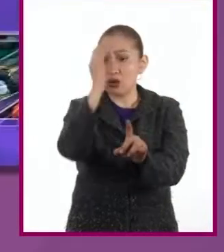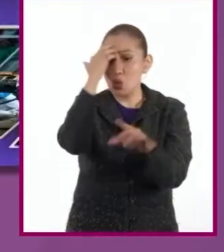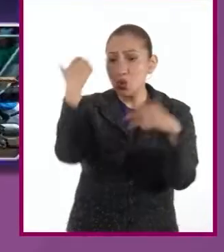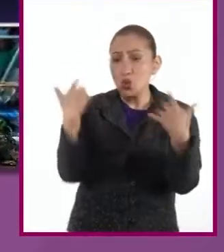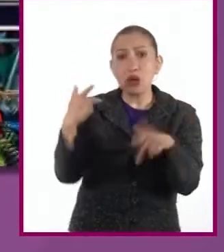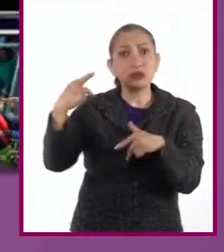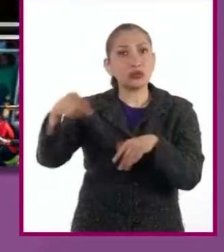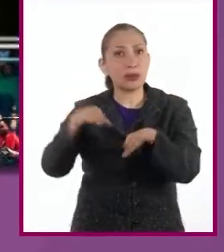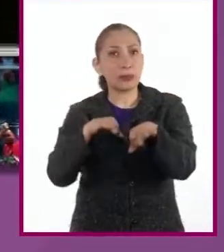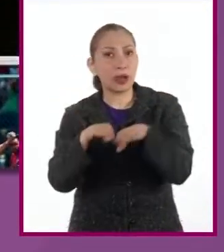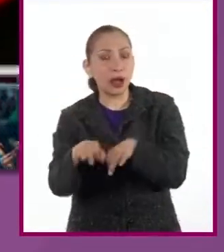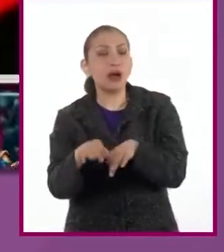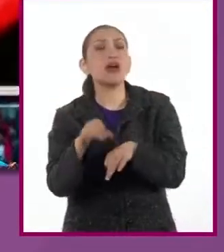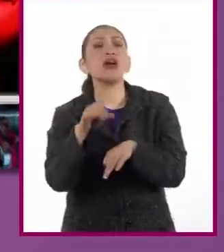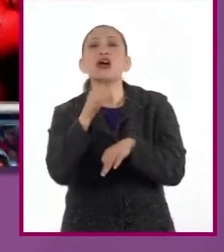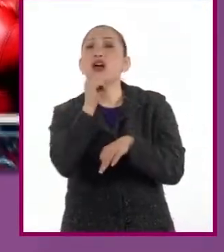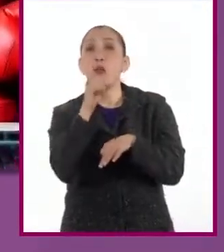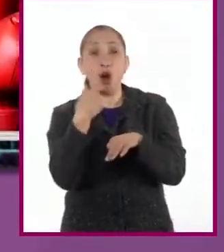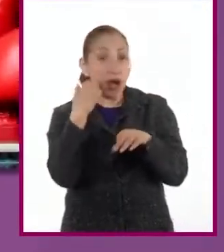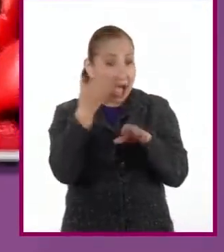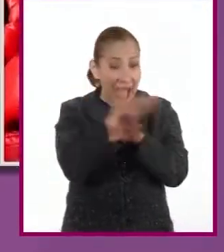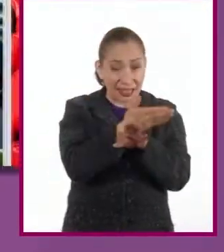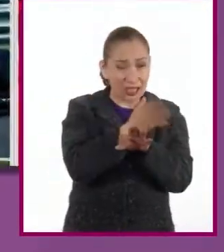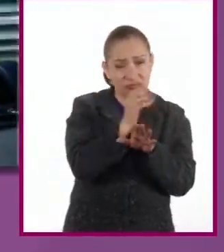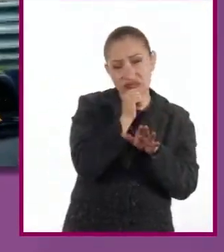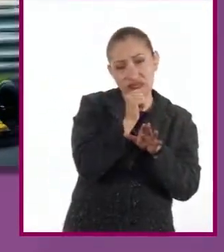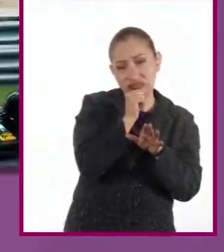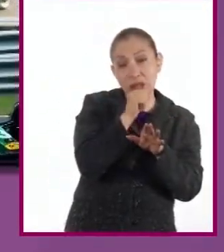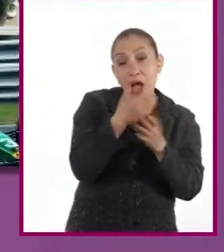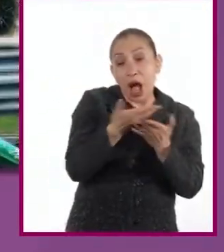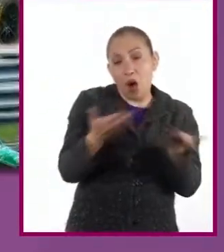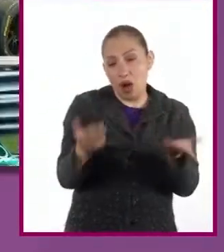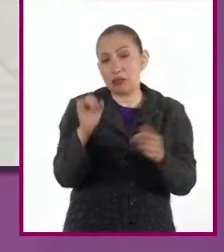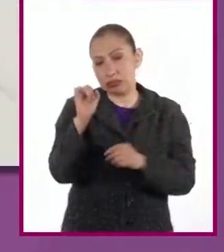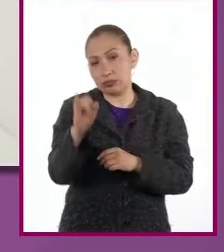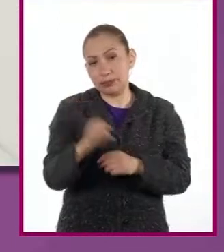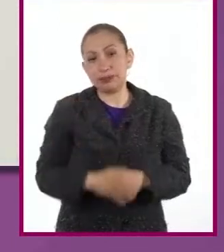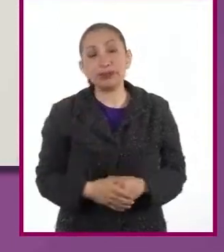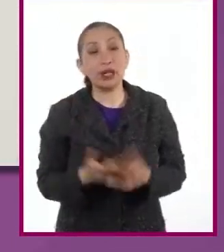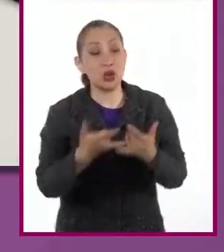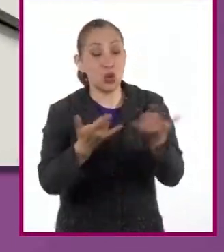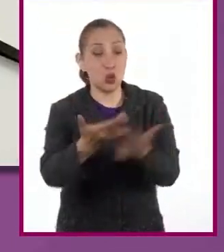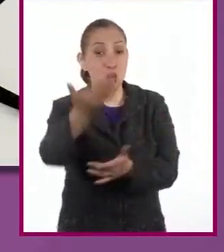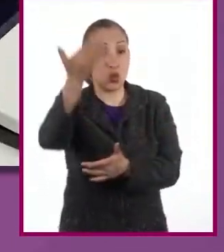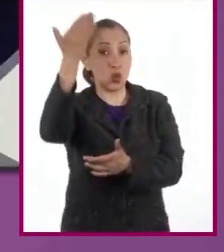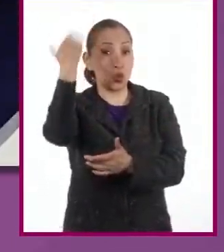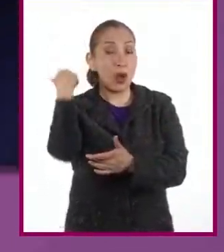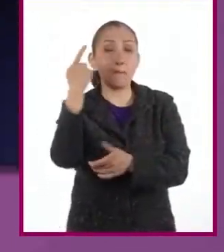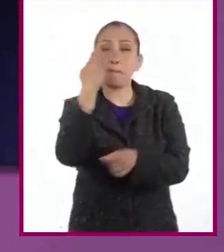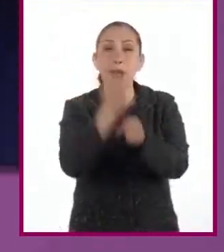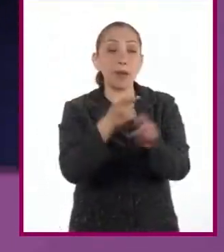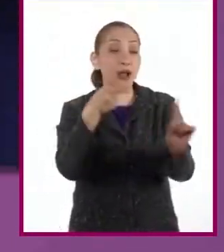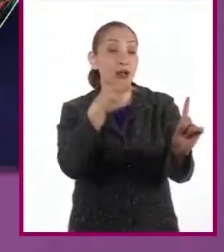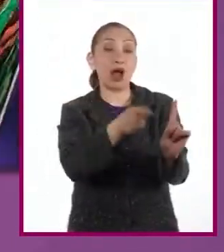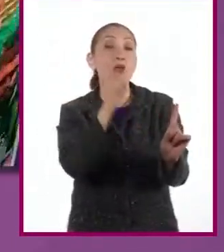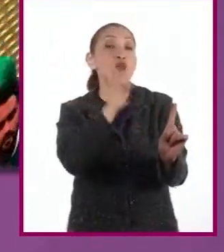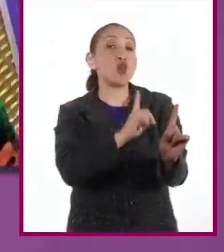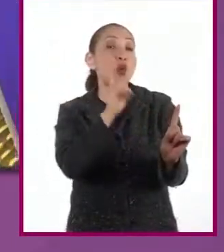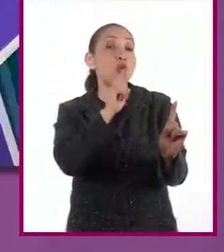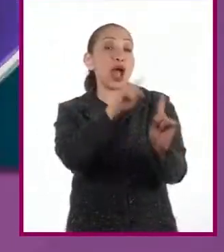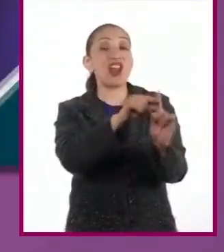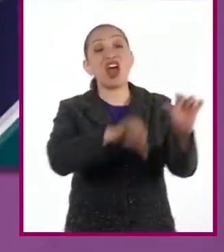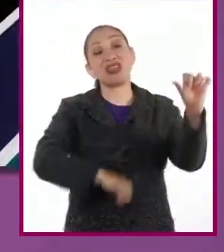de sus logros, aunque no en su momento en todos los casos. Históricamente, prevaleció el rol de las mujeres